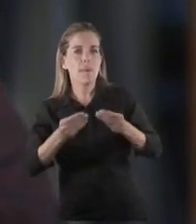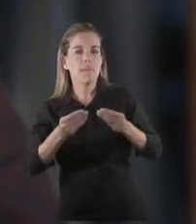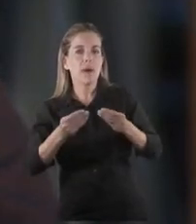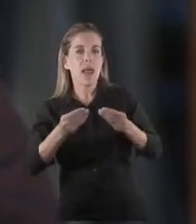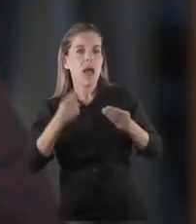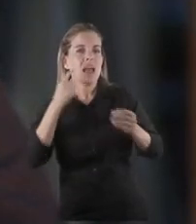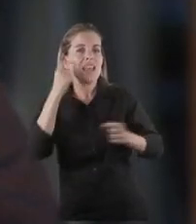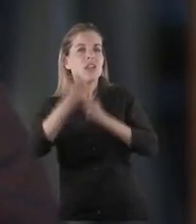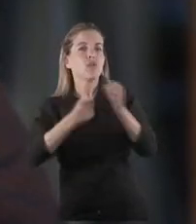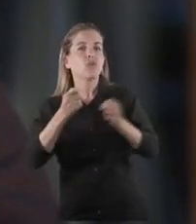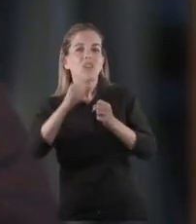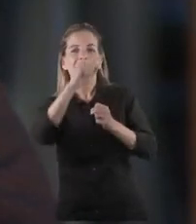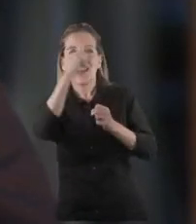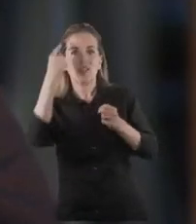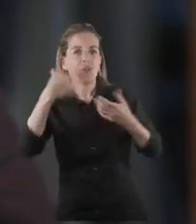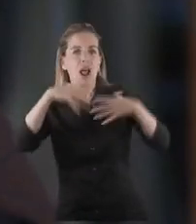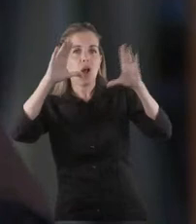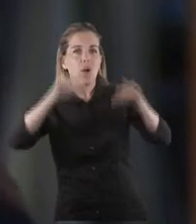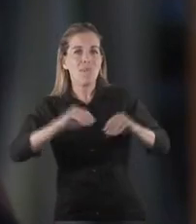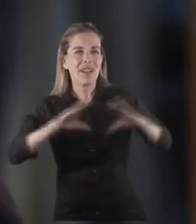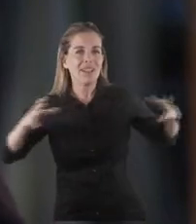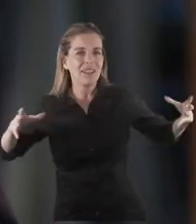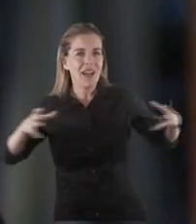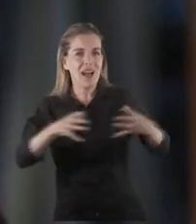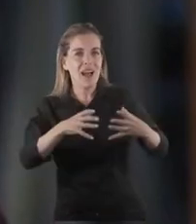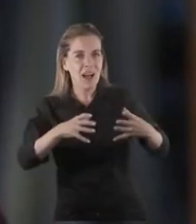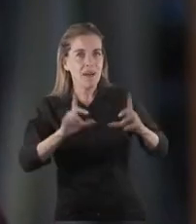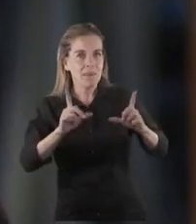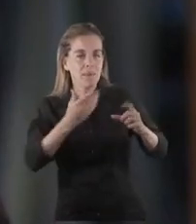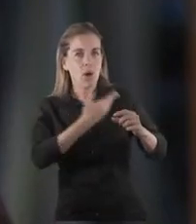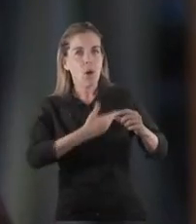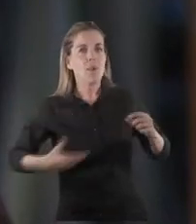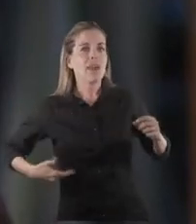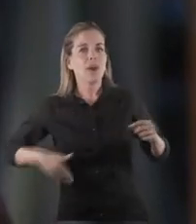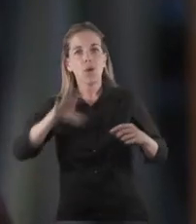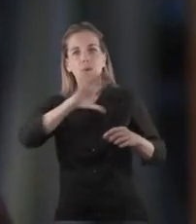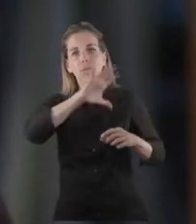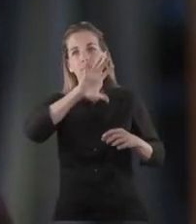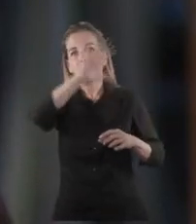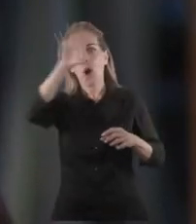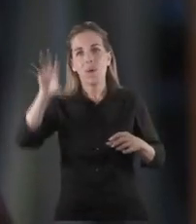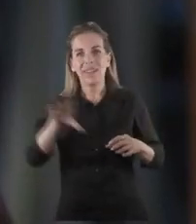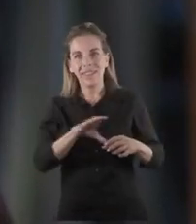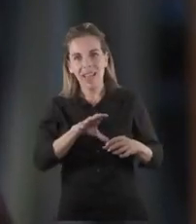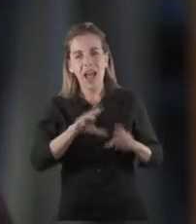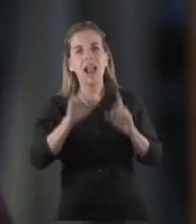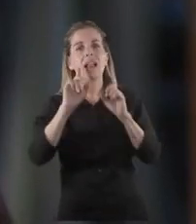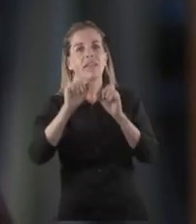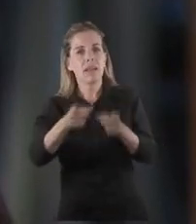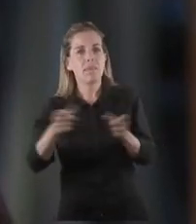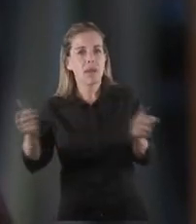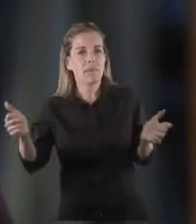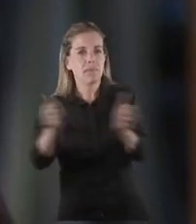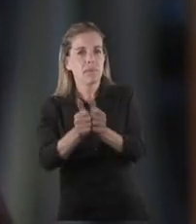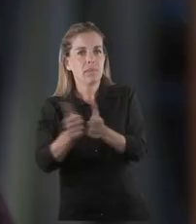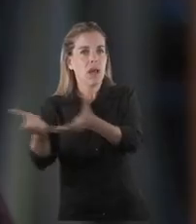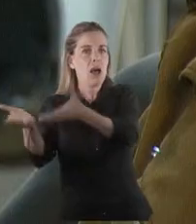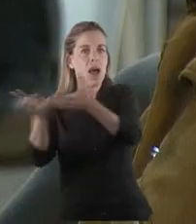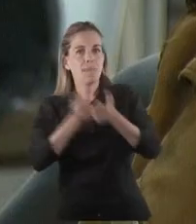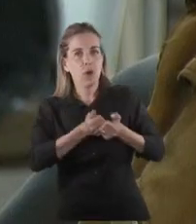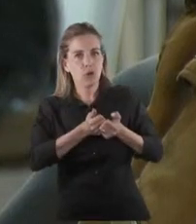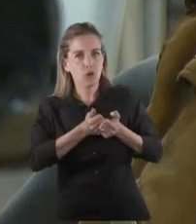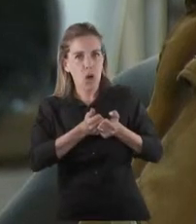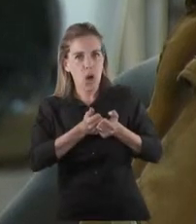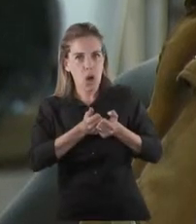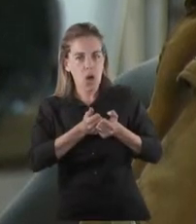nacional. Y lógicamente, dentro del gobierno provincial, el acompañamiento y el acople también